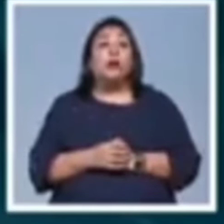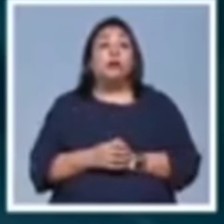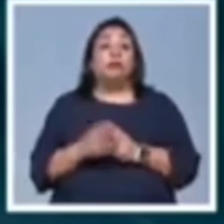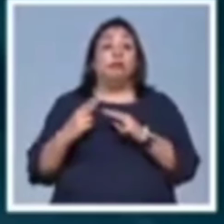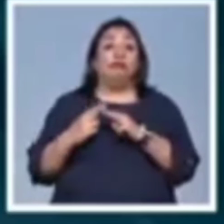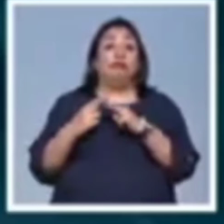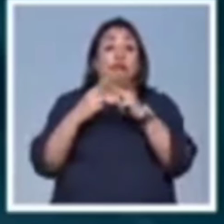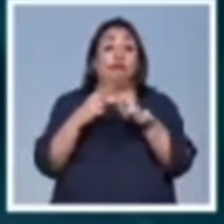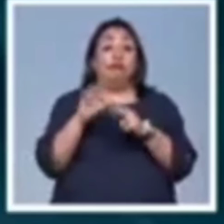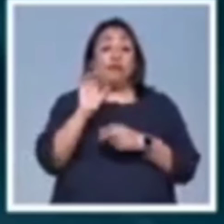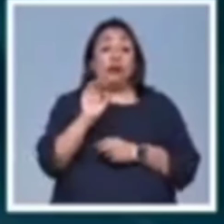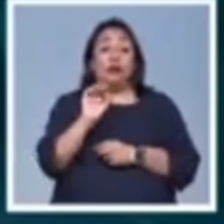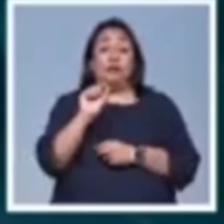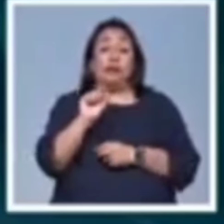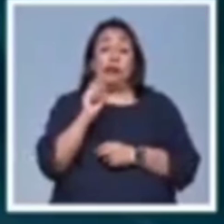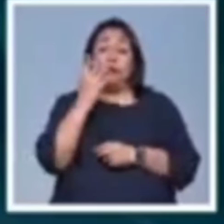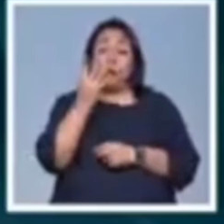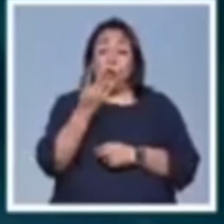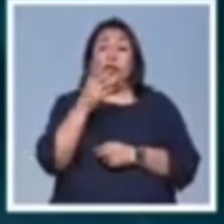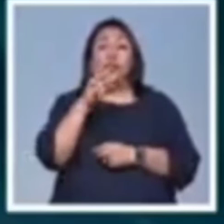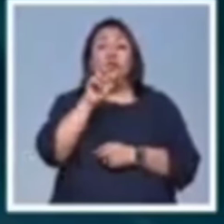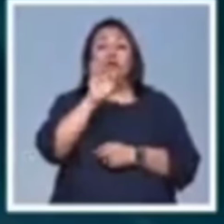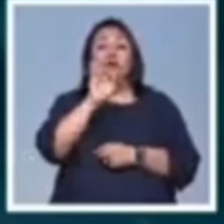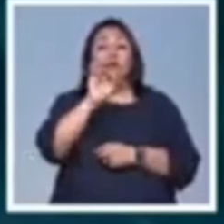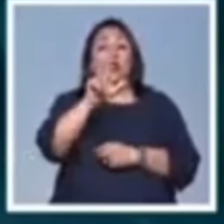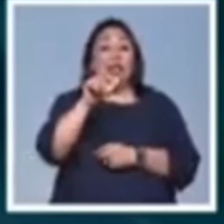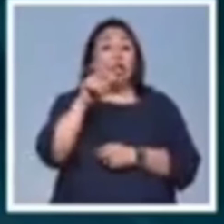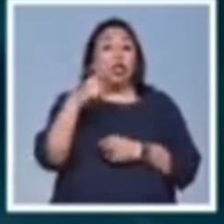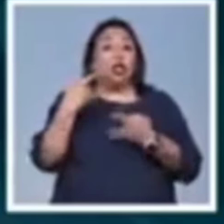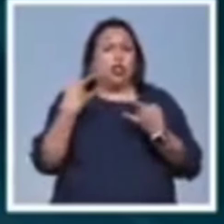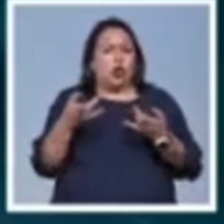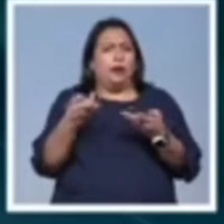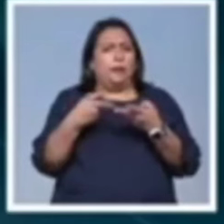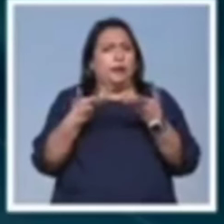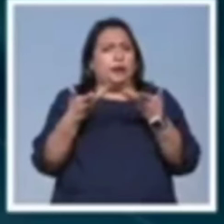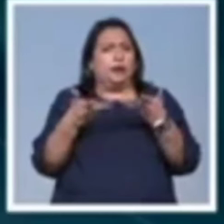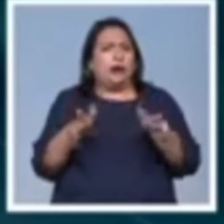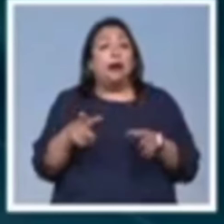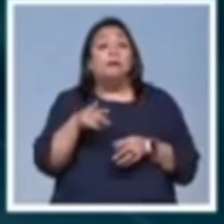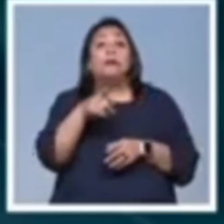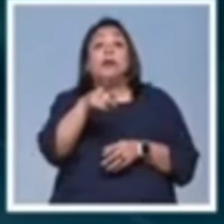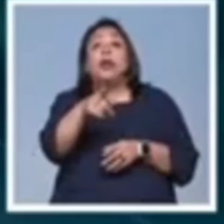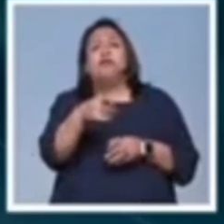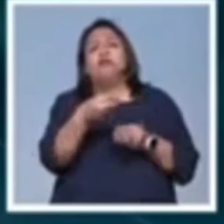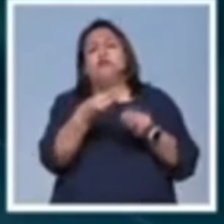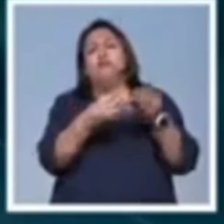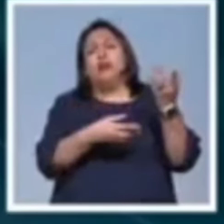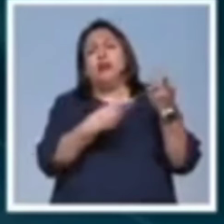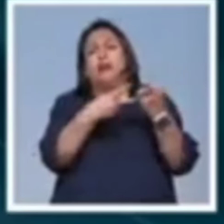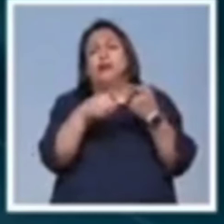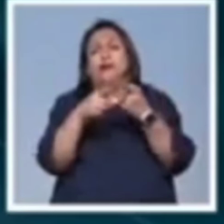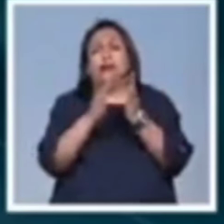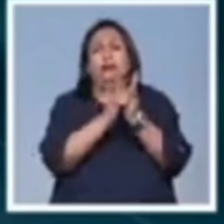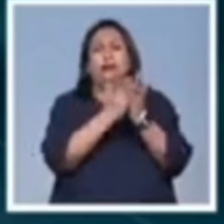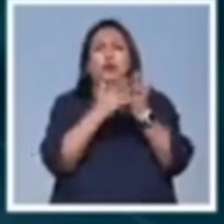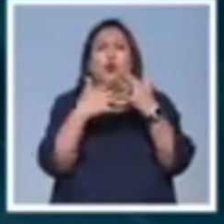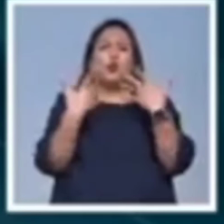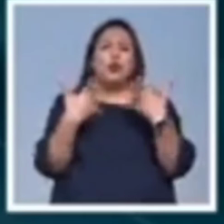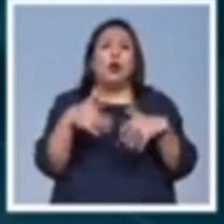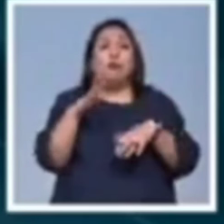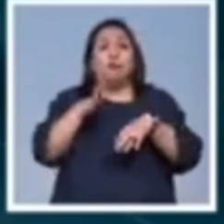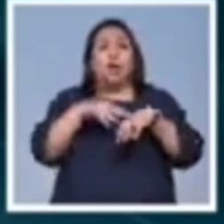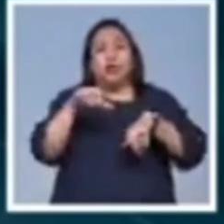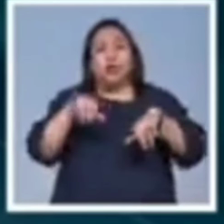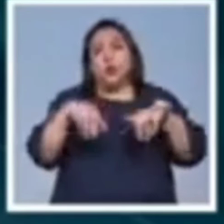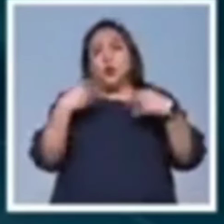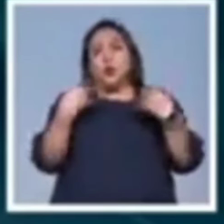La 24ª Feria Internacional del Libro en el Zócalo ya comenzó. Por supuesto, la oferta editorial es enorme y más las